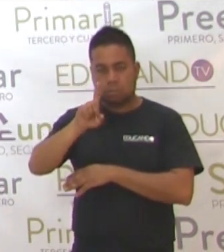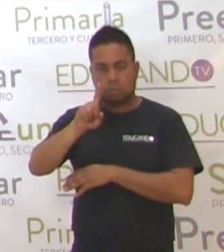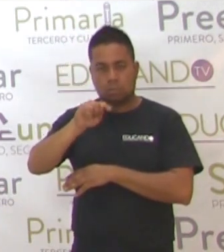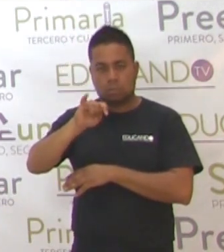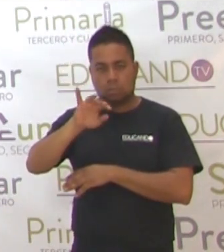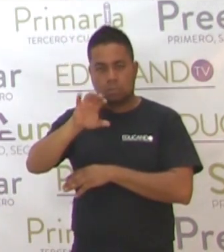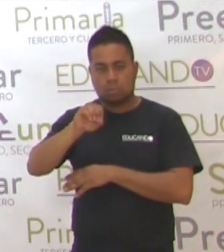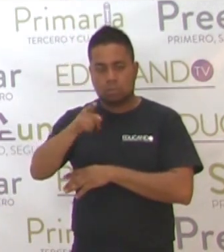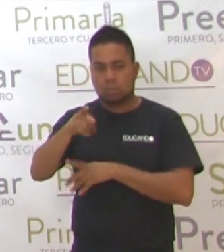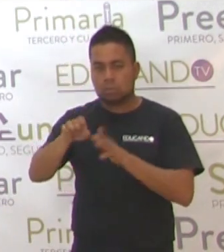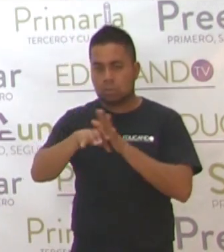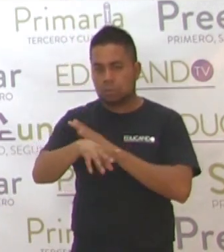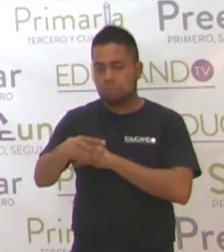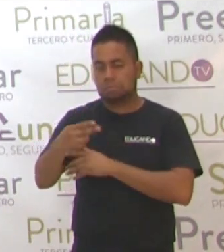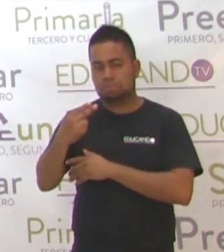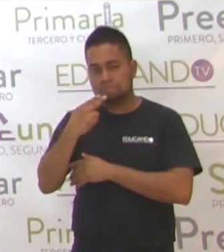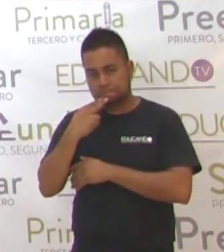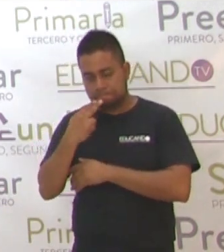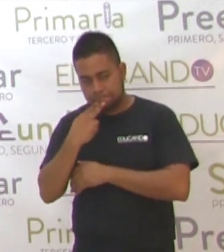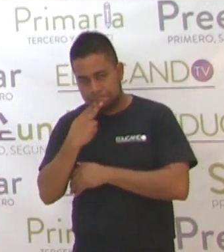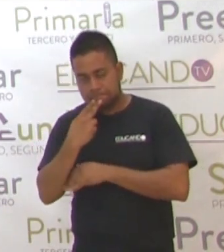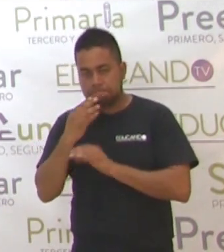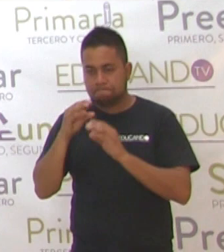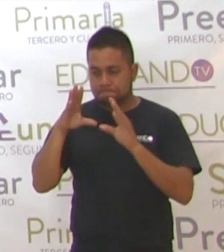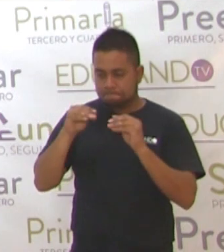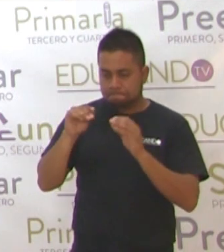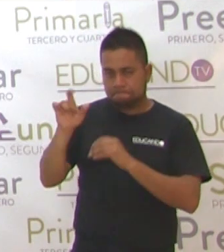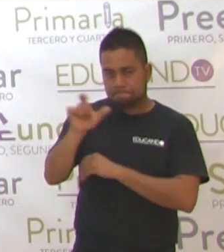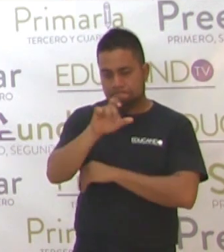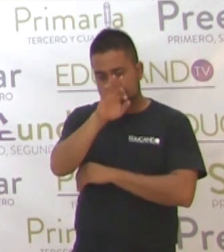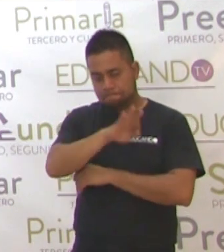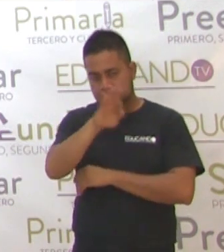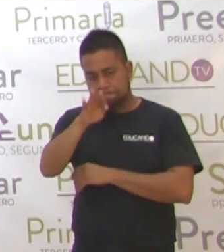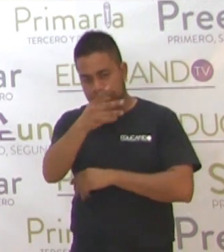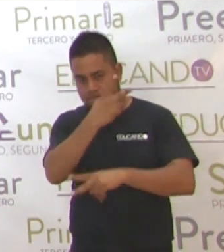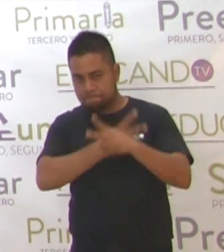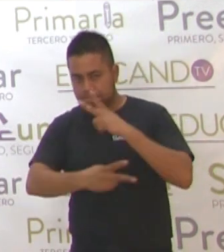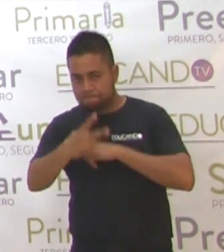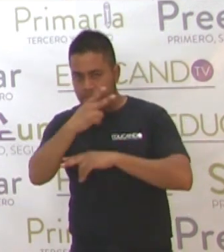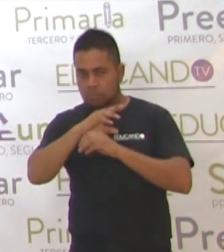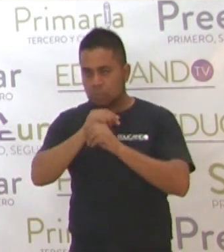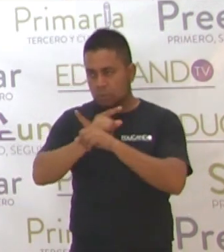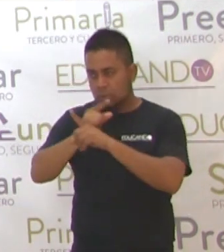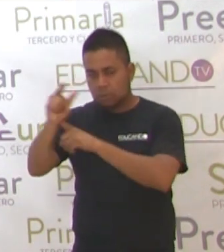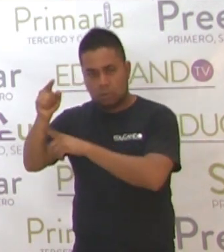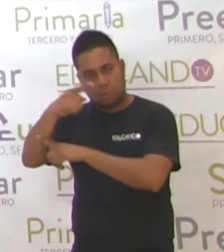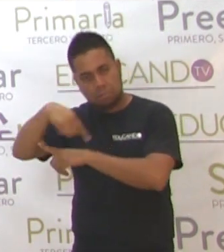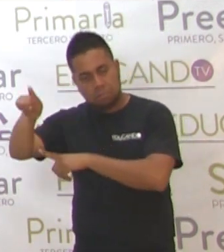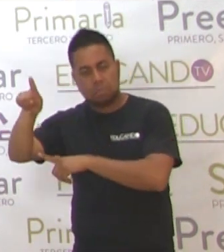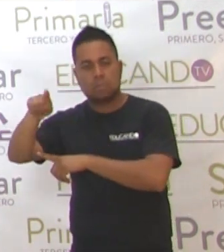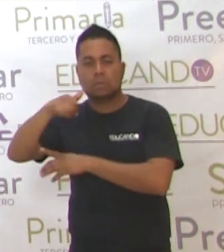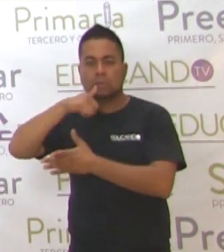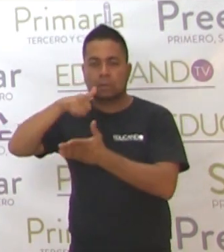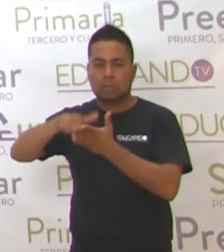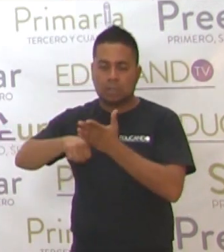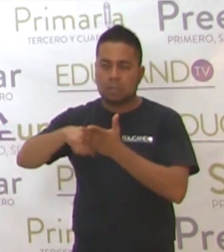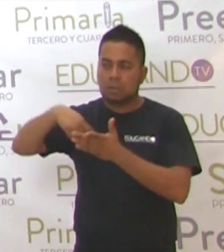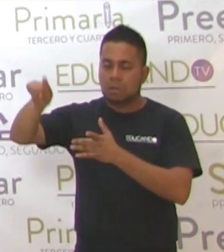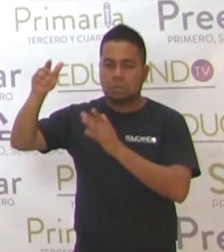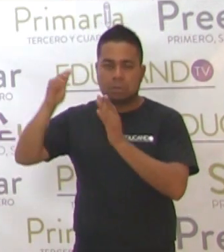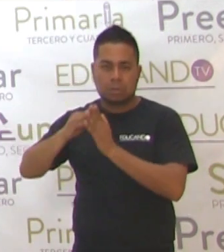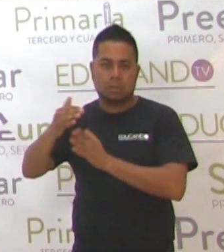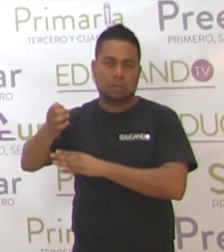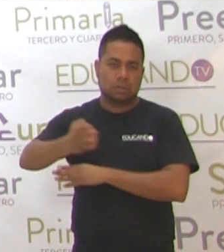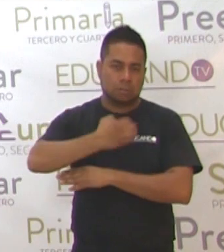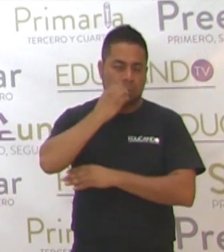estás hablando sobre la fecha de cuándo va a venir o ir el cartero a tu casa a la escuela oa algún lugar siempre